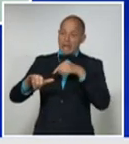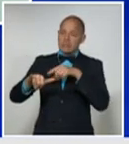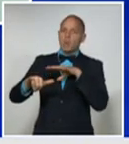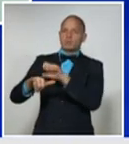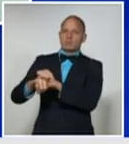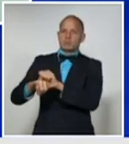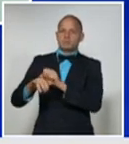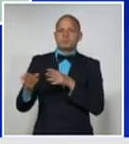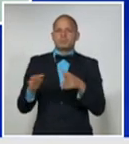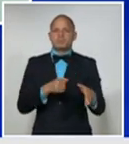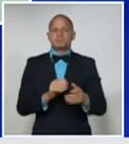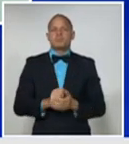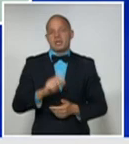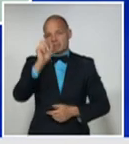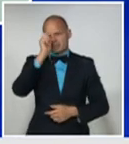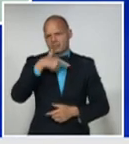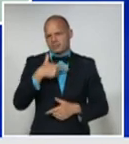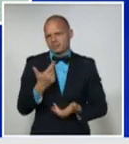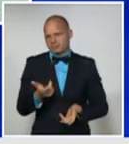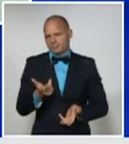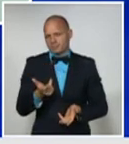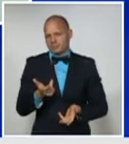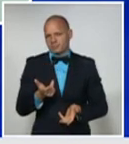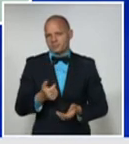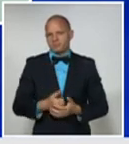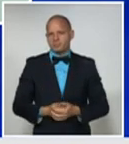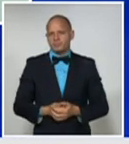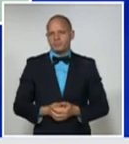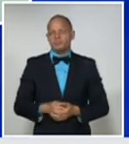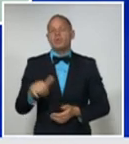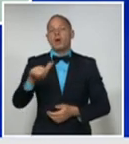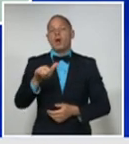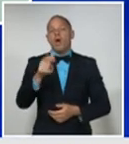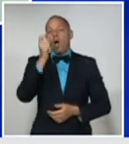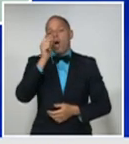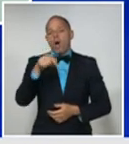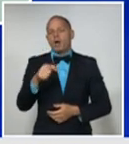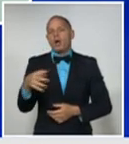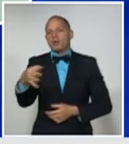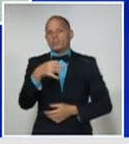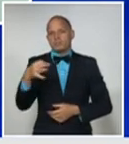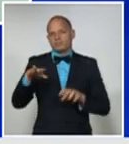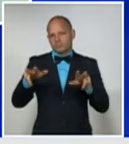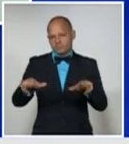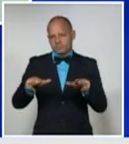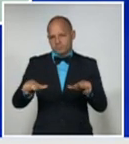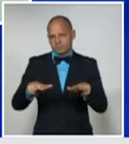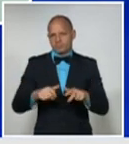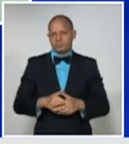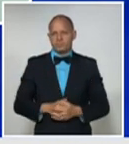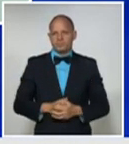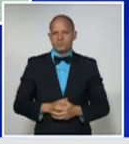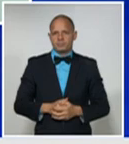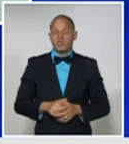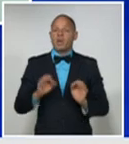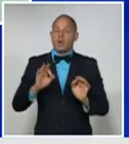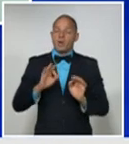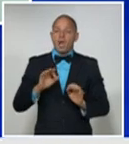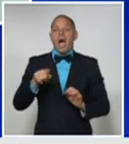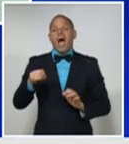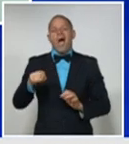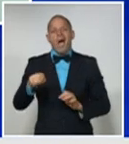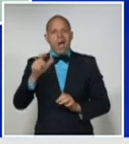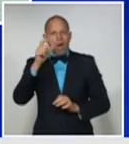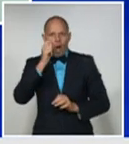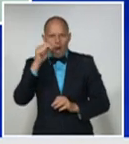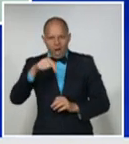caso importado en el municipio de Morón, que estamos hablando de una turista rusa